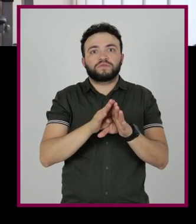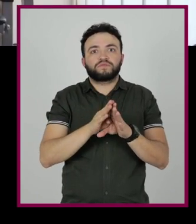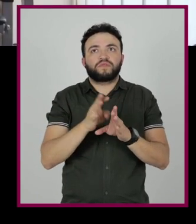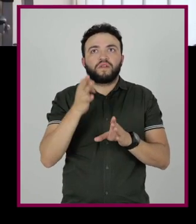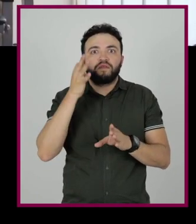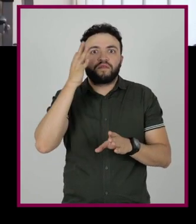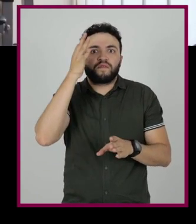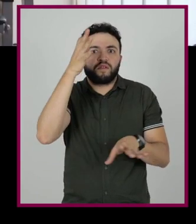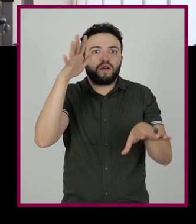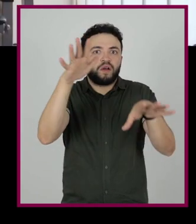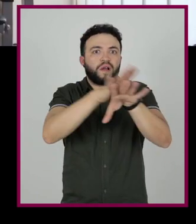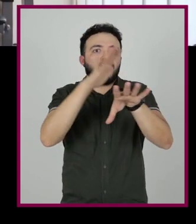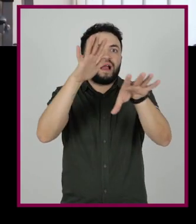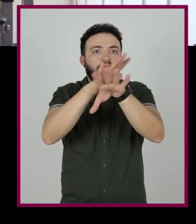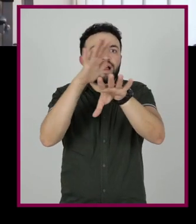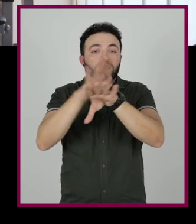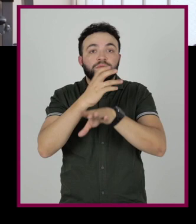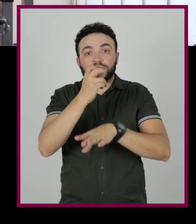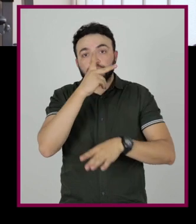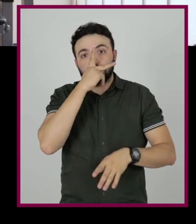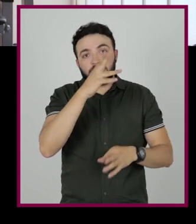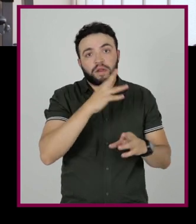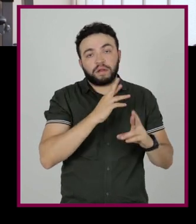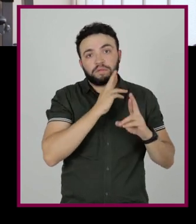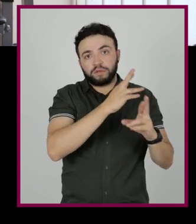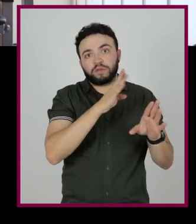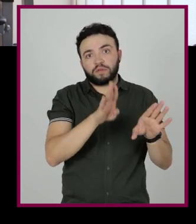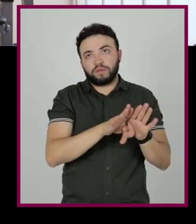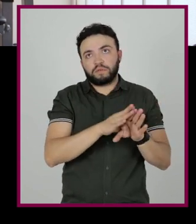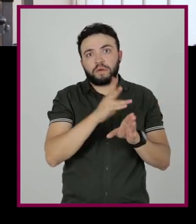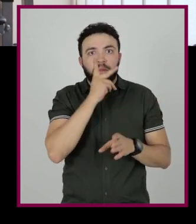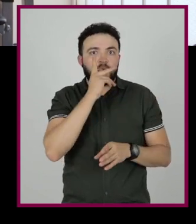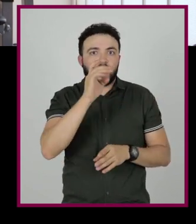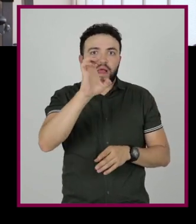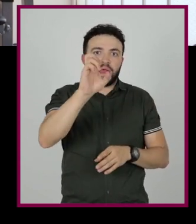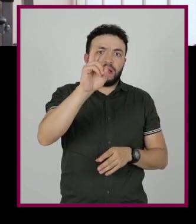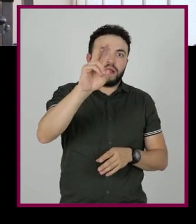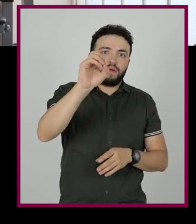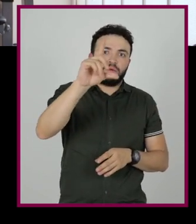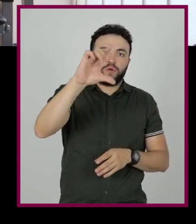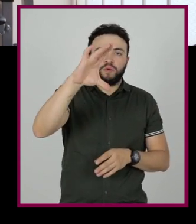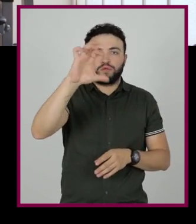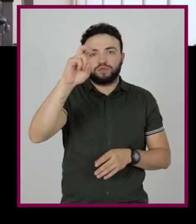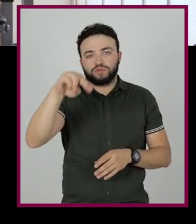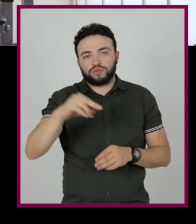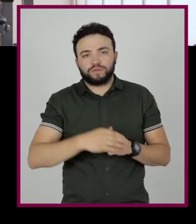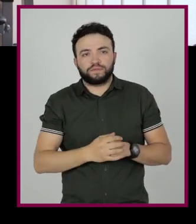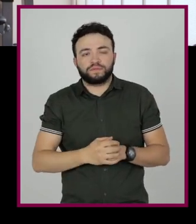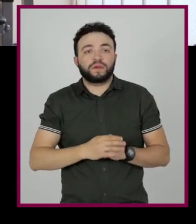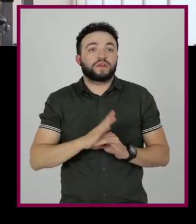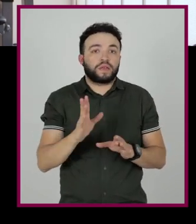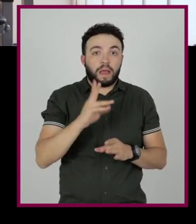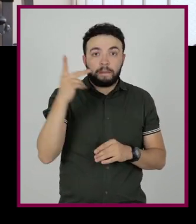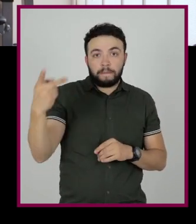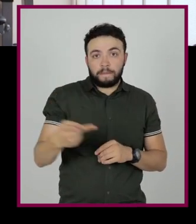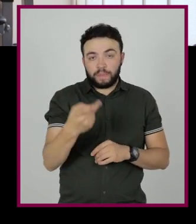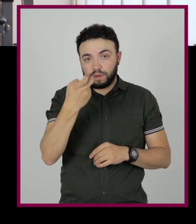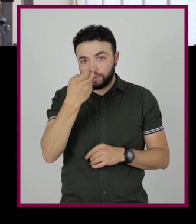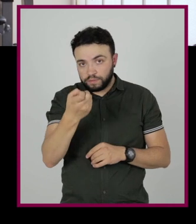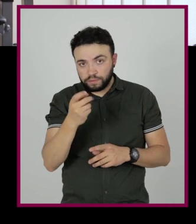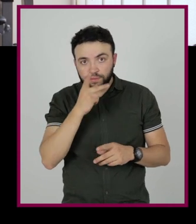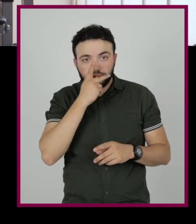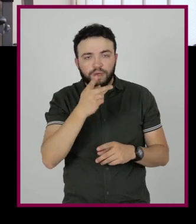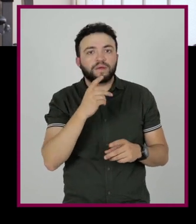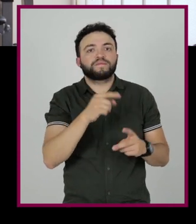ofrece? Podríamos responder esta pregunta con la palabra evolución. Una vez respondidas estas preguntas, podemos atacar la